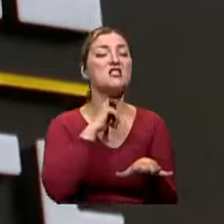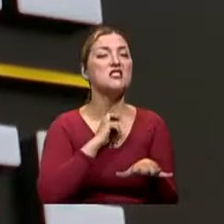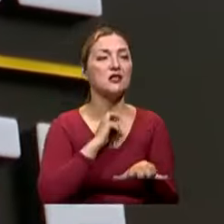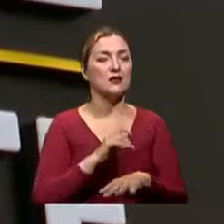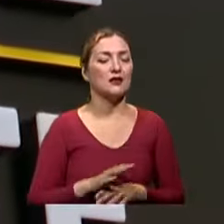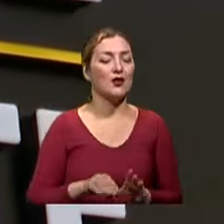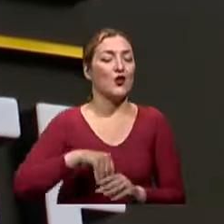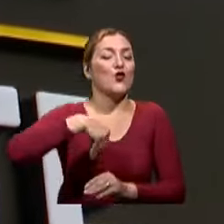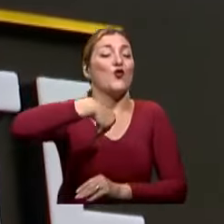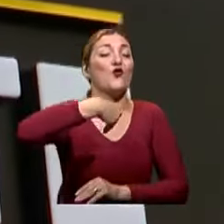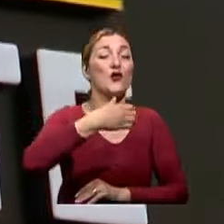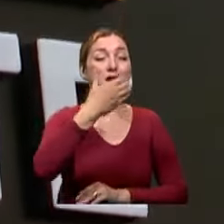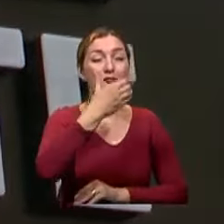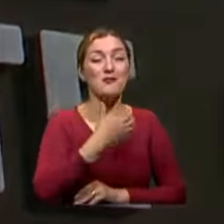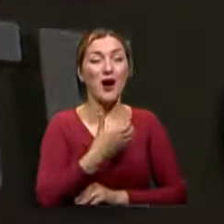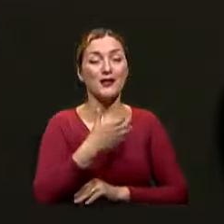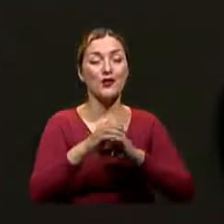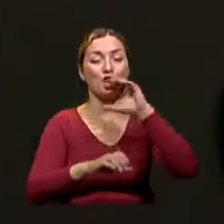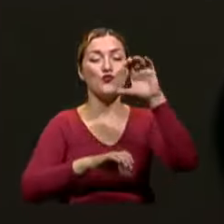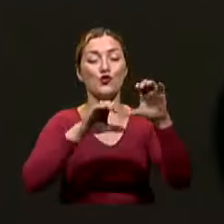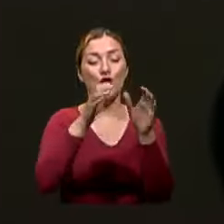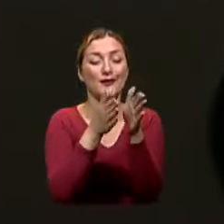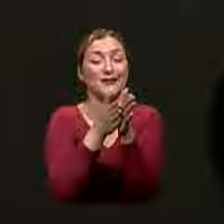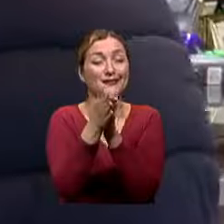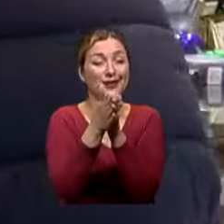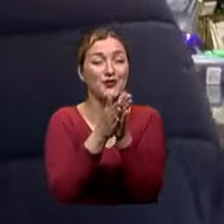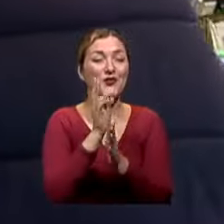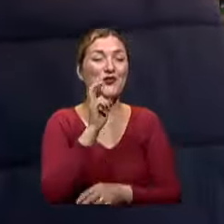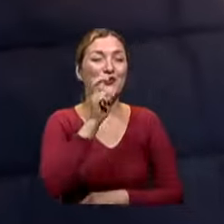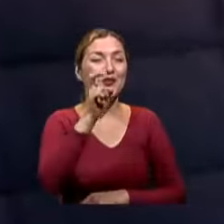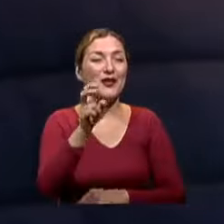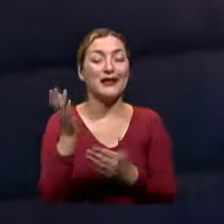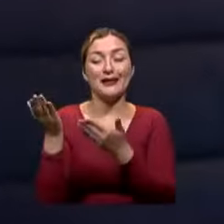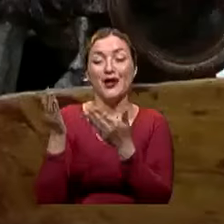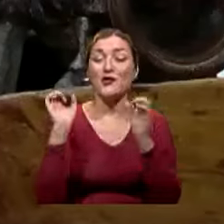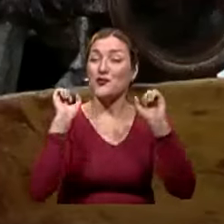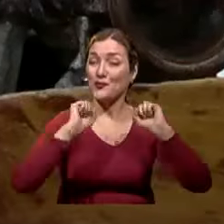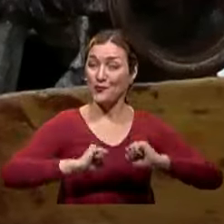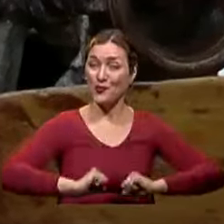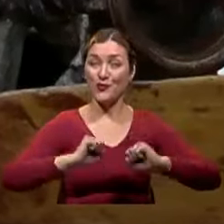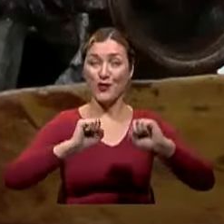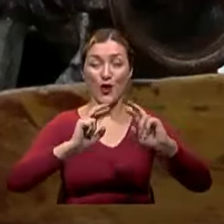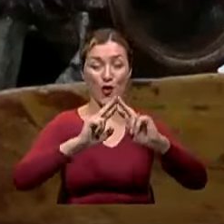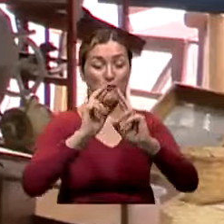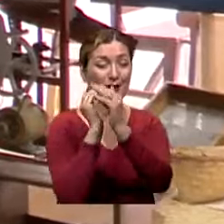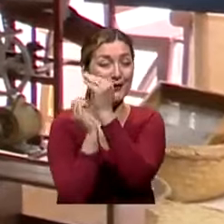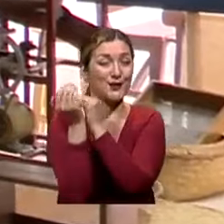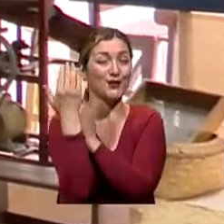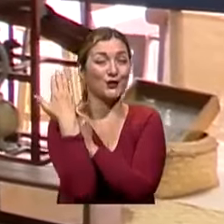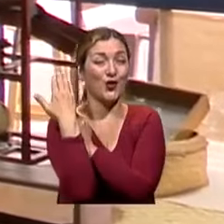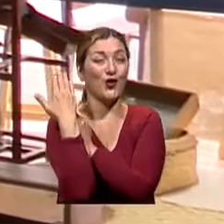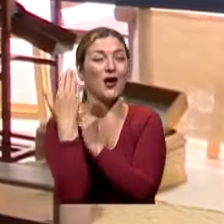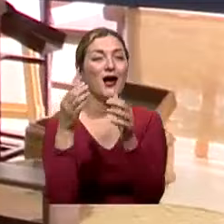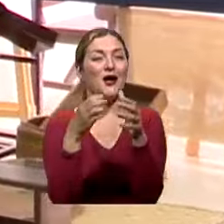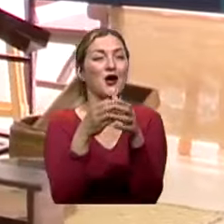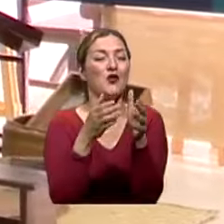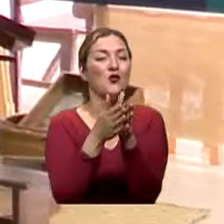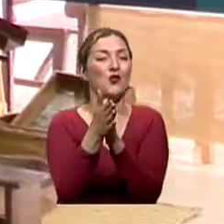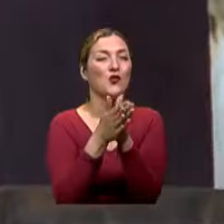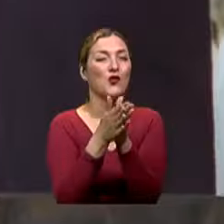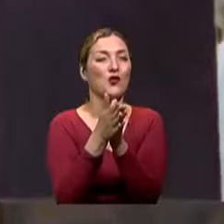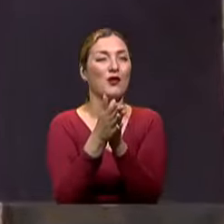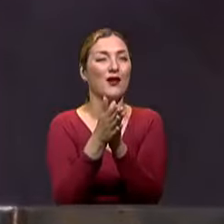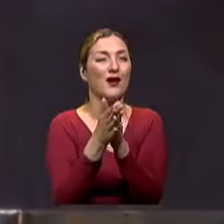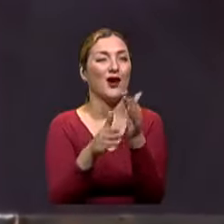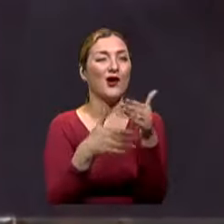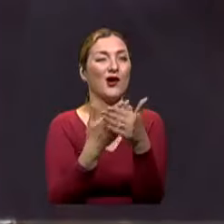de Ambato sin antes visitar el Museo de Chocolate, donde los turistas tienen la posibilidad de conocer la historia de la Asociación Chocolatera de la